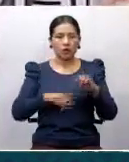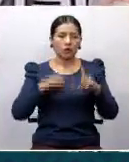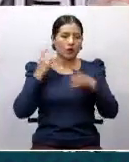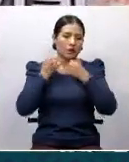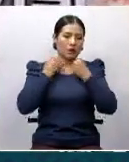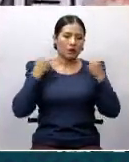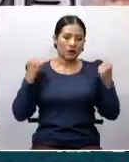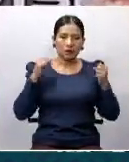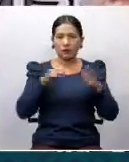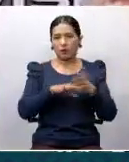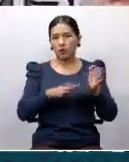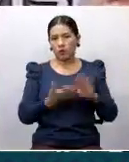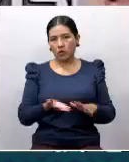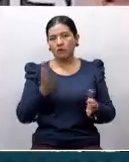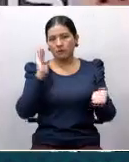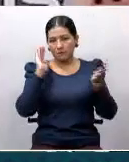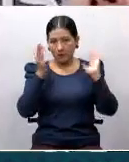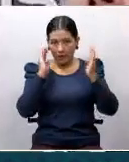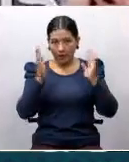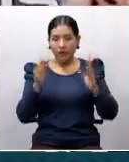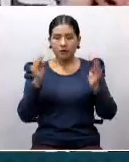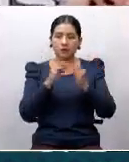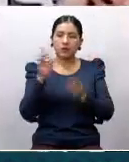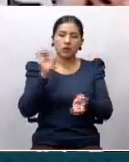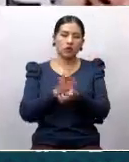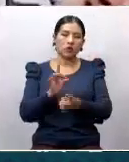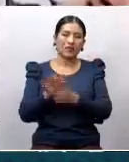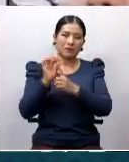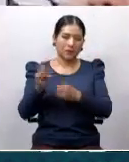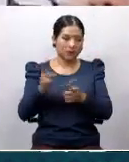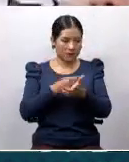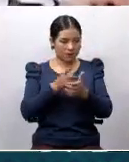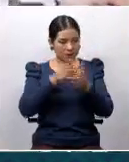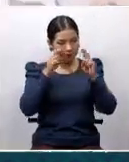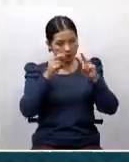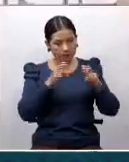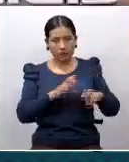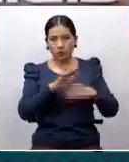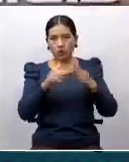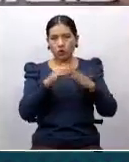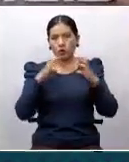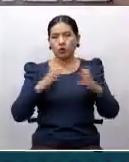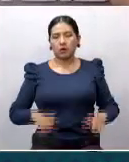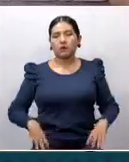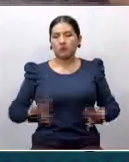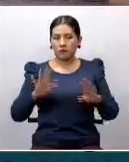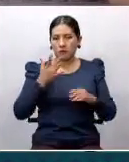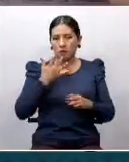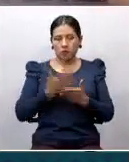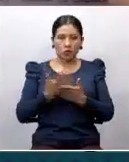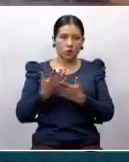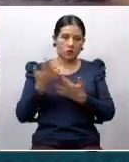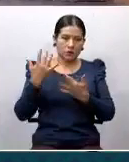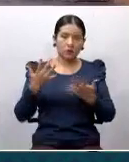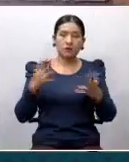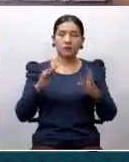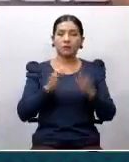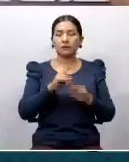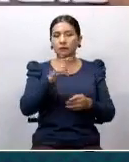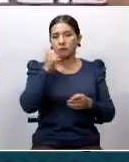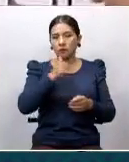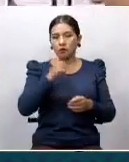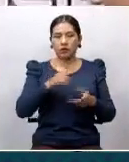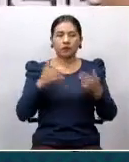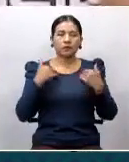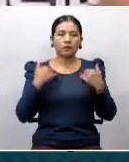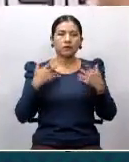que va a ser descartado, va a ser confirmado por el médico forense una vez que se realice la autopsia médico-legal. La misma presentaba líquido sanguinolento